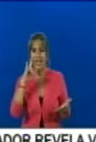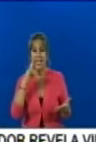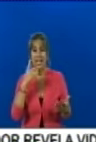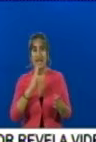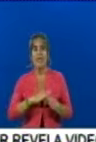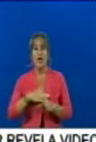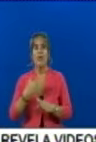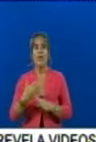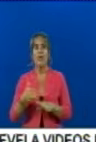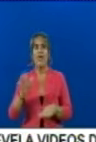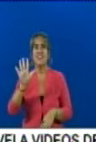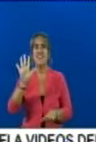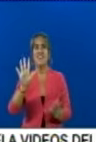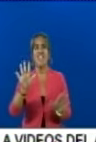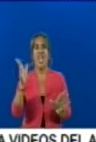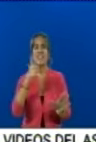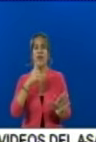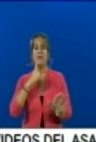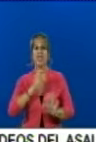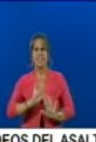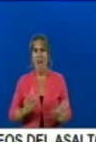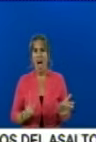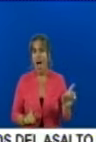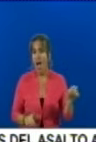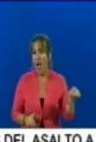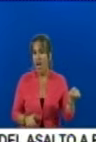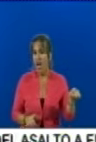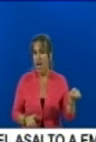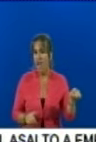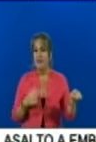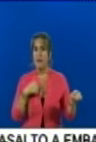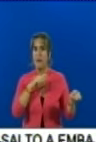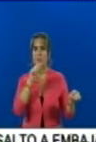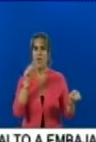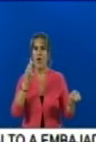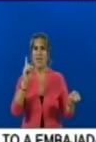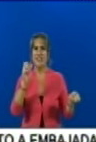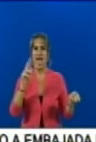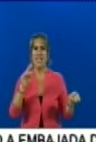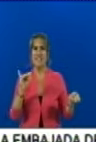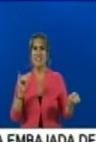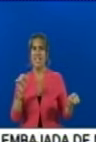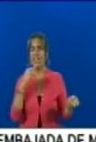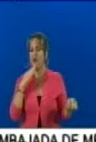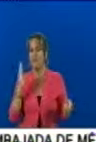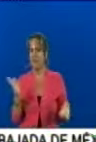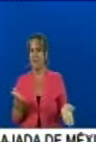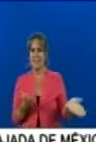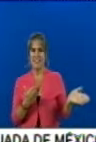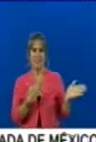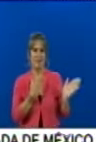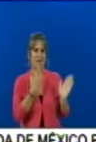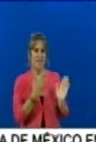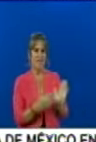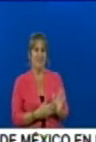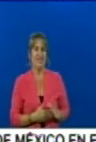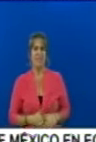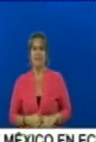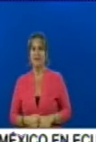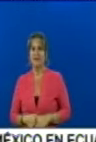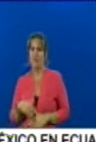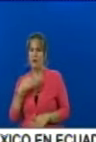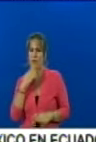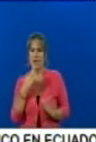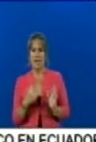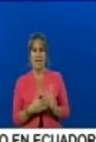después del día 10 de abril está garantizada. Nos pregunta Daniela Pérez sobre este tema. Bienvenido y muy buenas tardes. Buenas tardes a